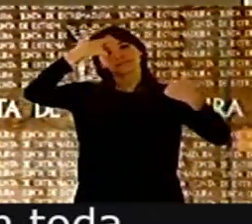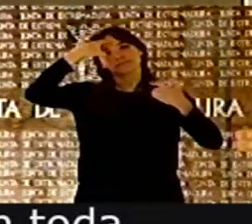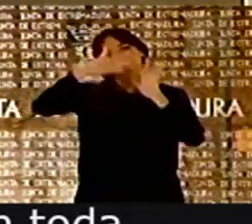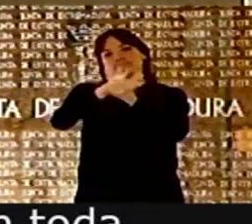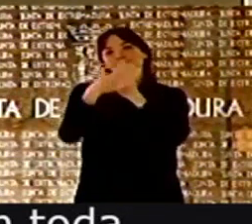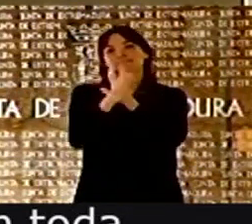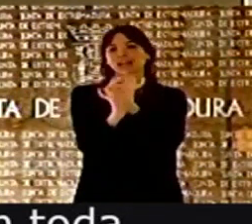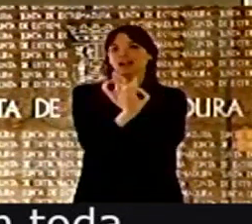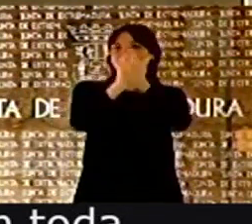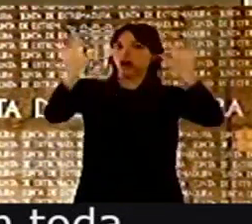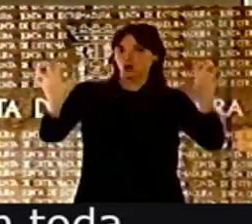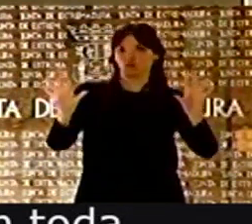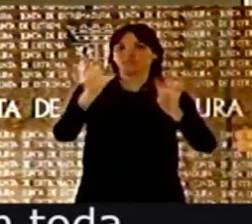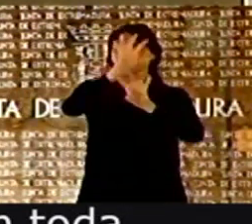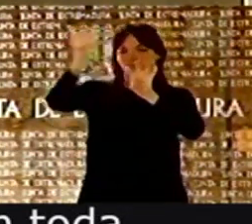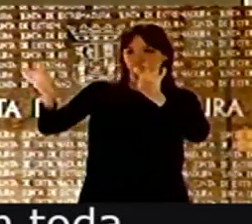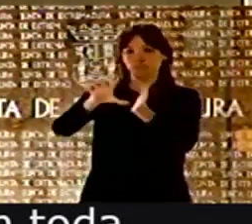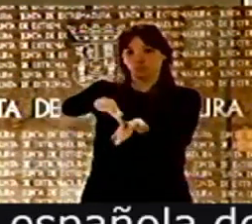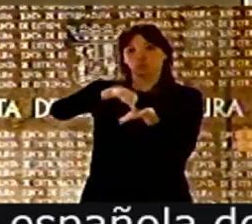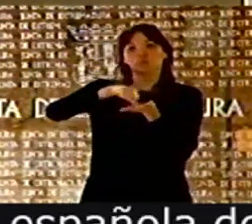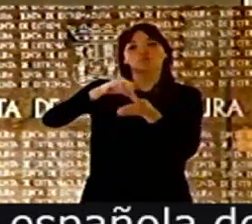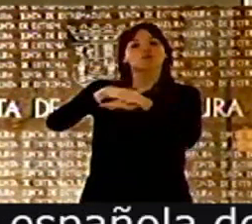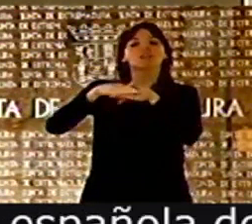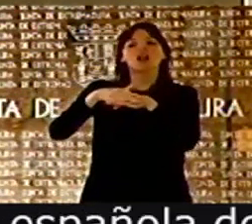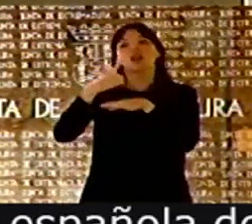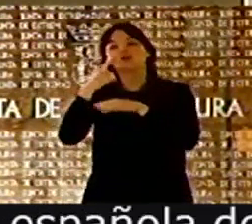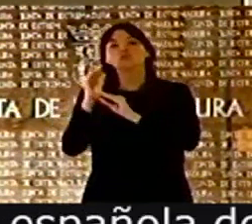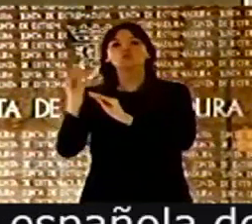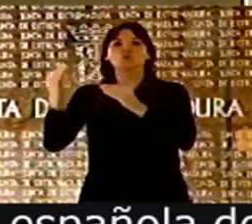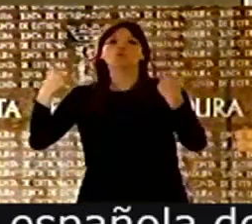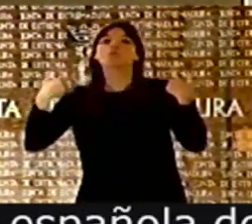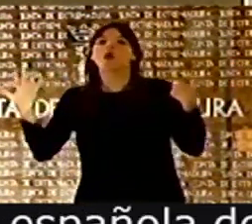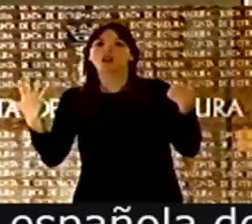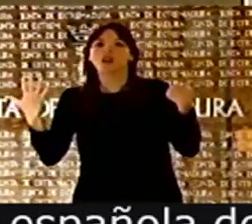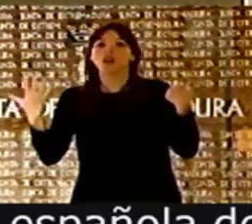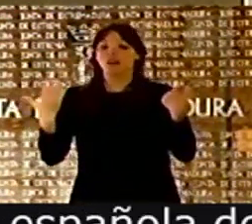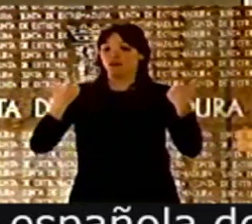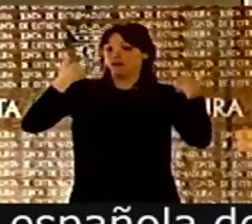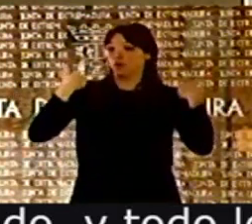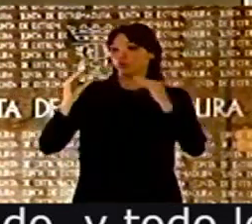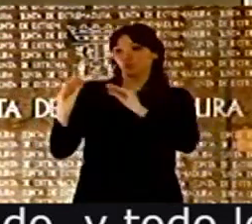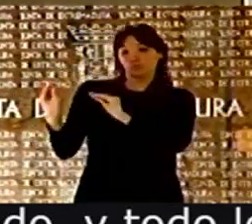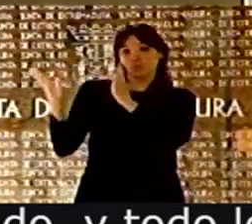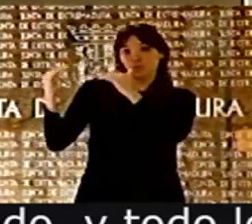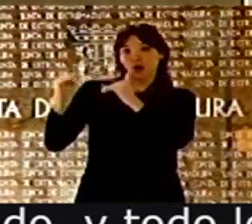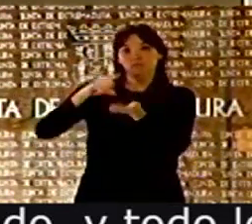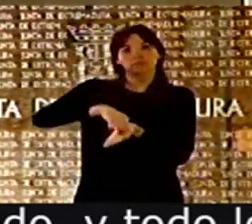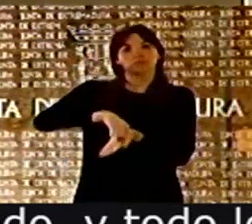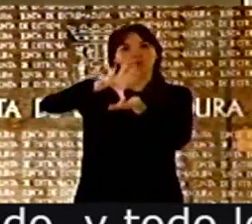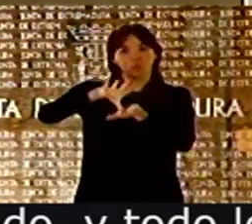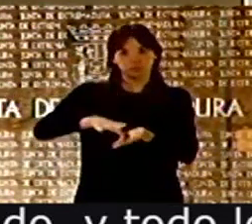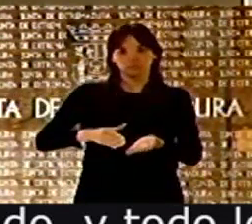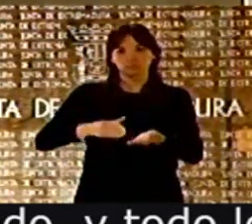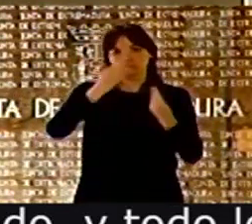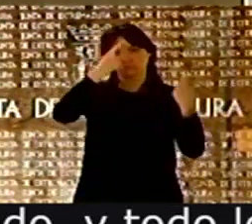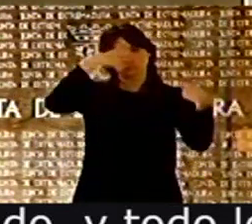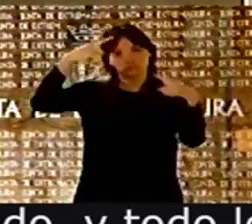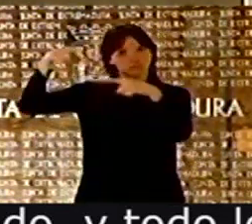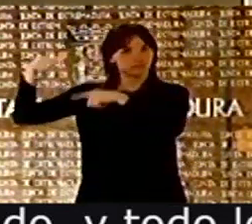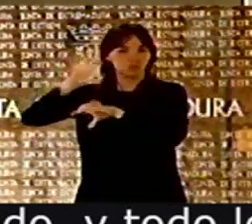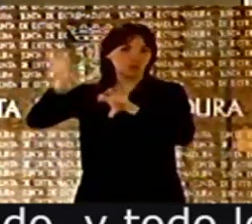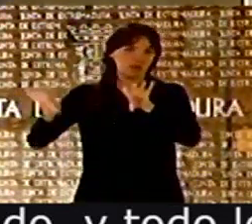del Estado, de la Administración Central del Estado, y todo lo que no sea competencia suya, que sea competencia de las comunidades autónomas, ¿no? Creo, además, que en